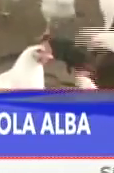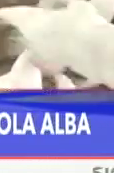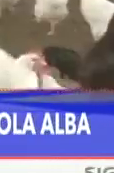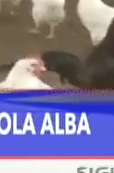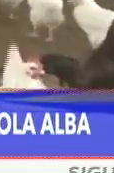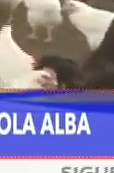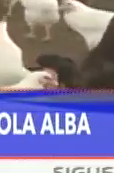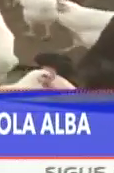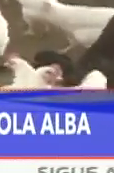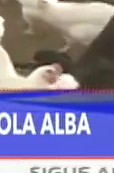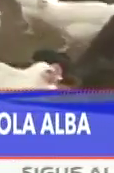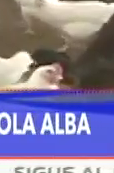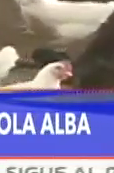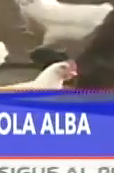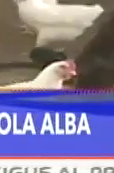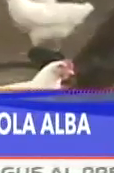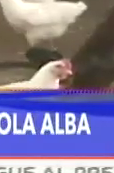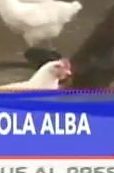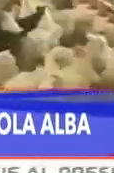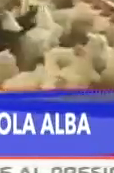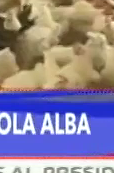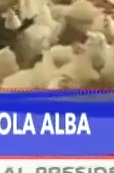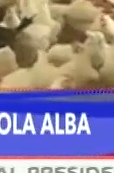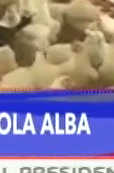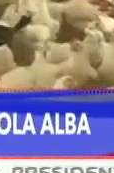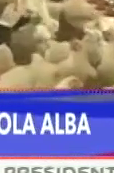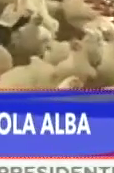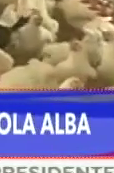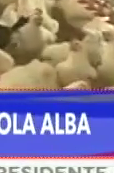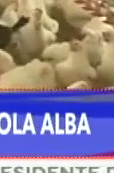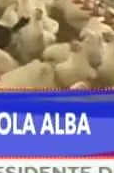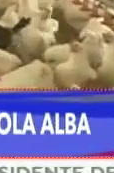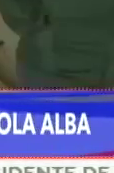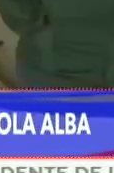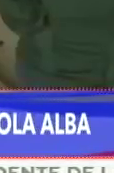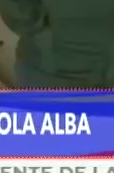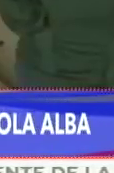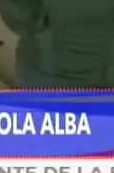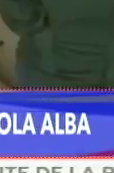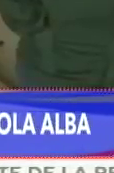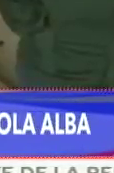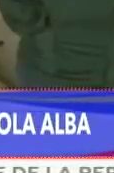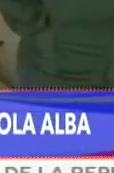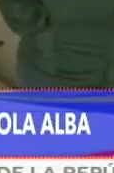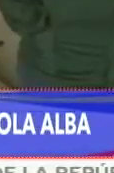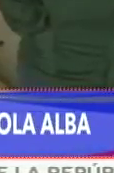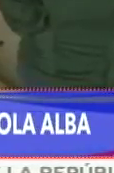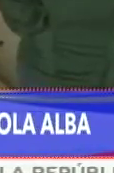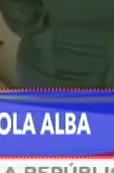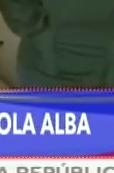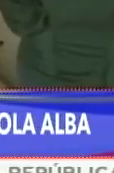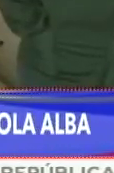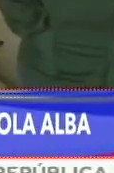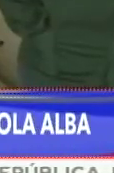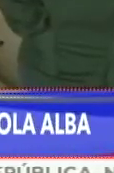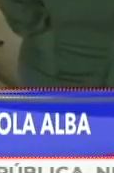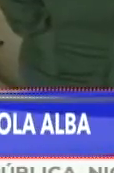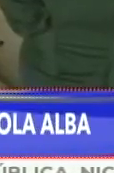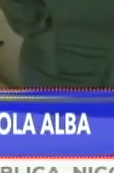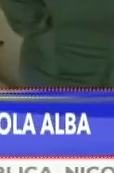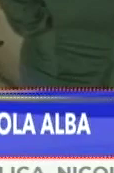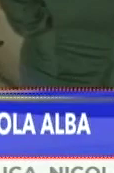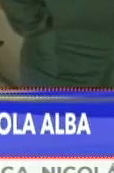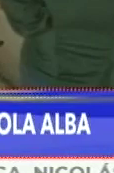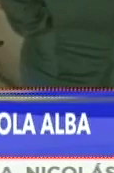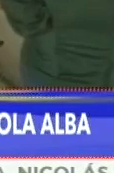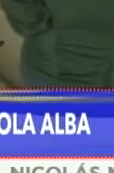consumo masivo para la población venezolana. Bueno, presidente, una vez más recalcarle el compromiso, la voluntad de trabajo